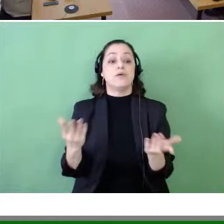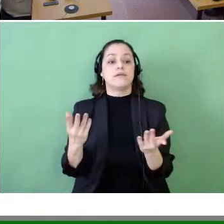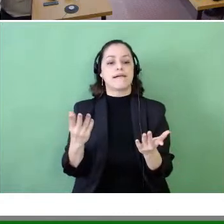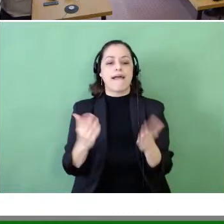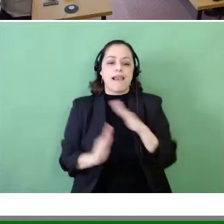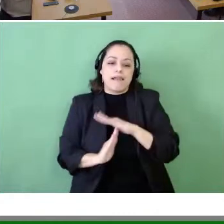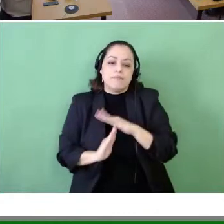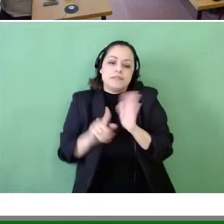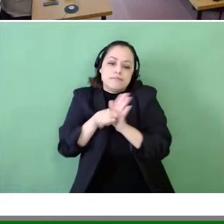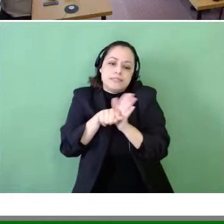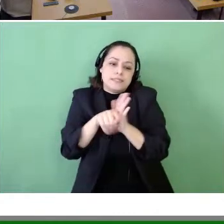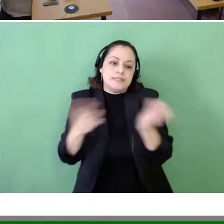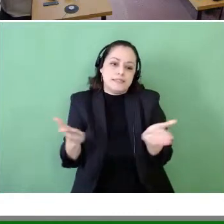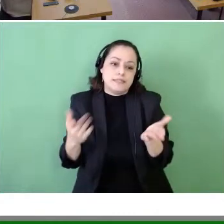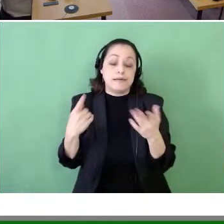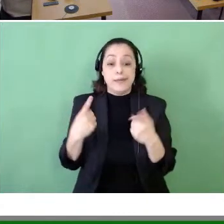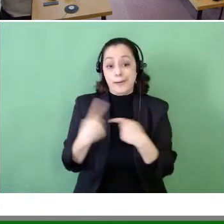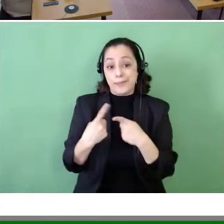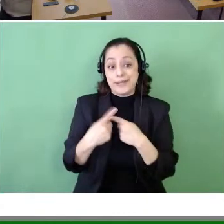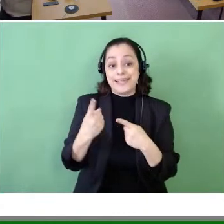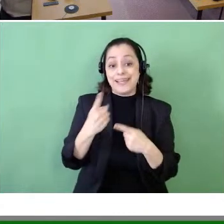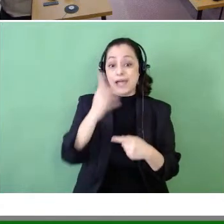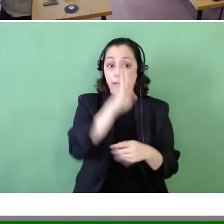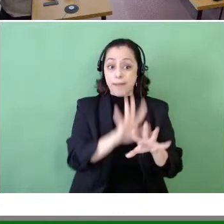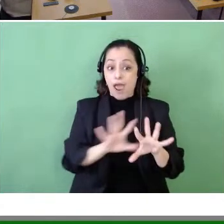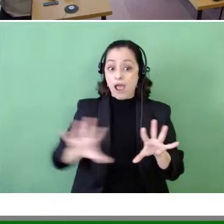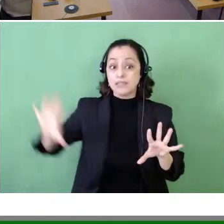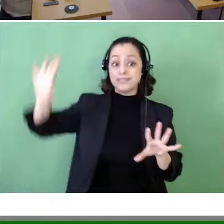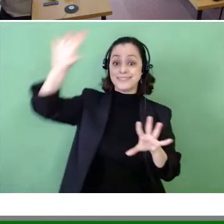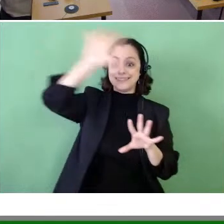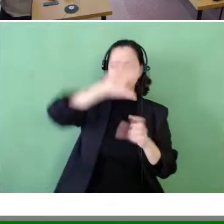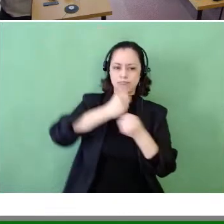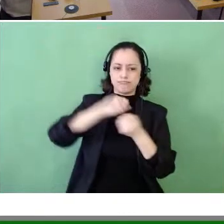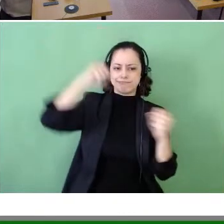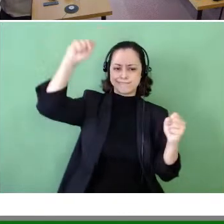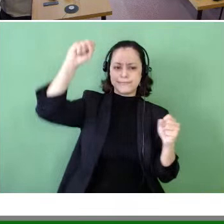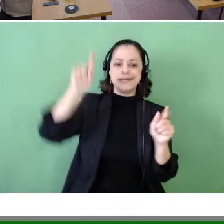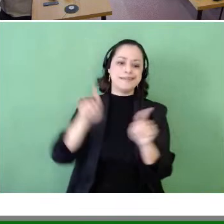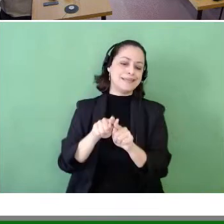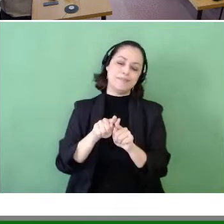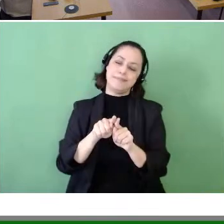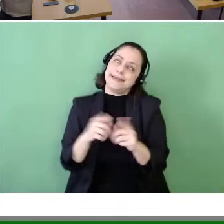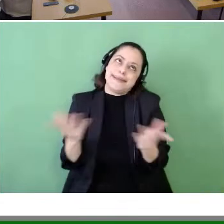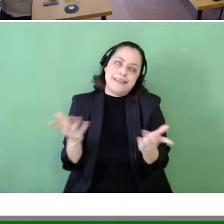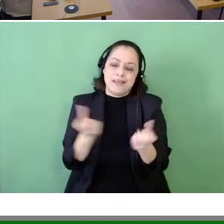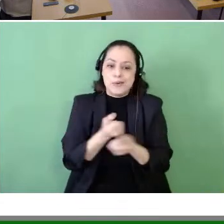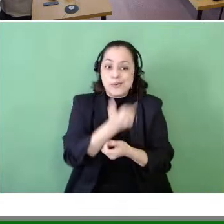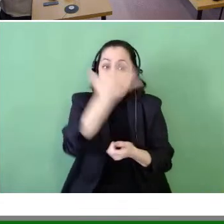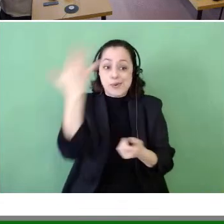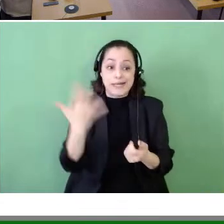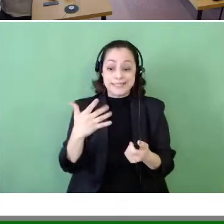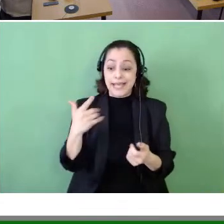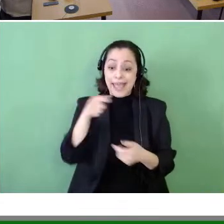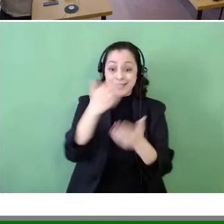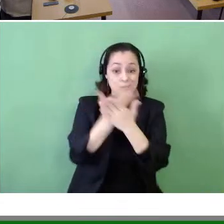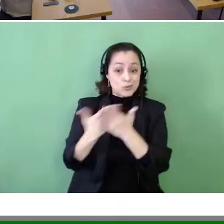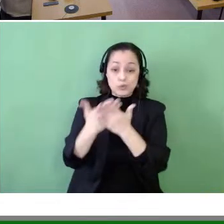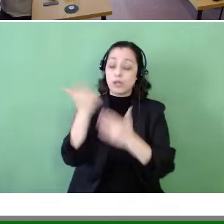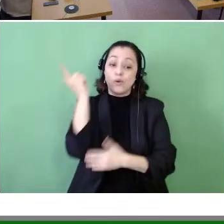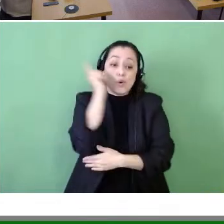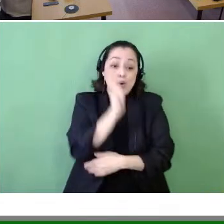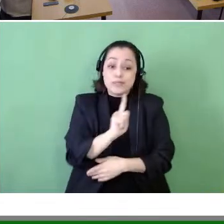de la extensión territorial de Brasil, este estudio también no consigue detallar como muy